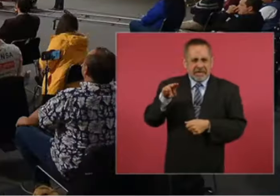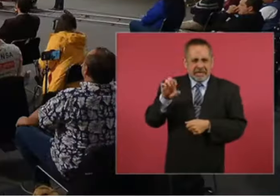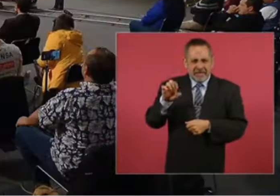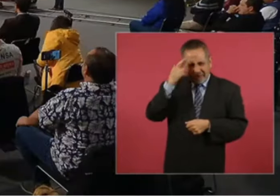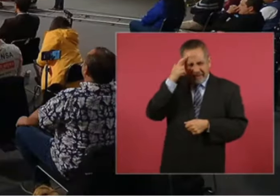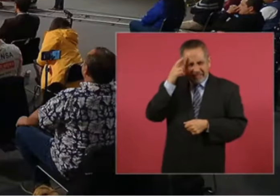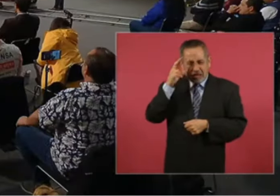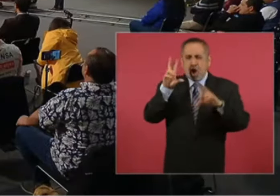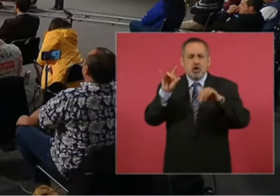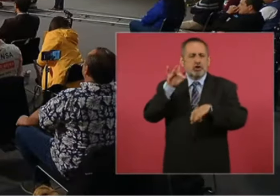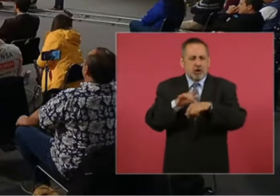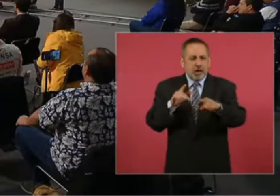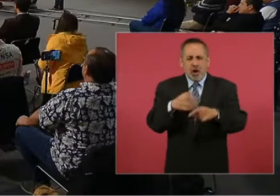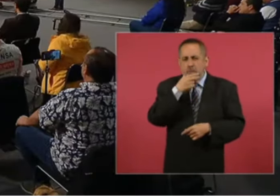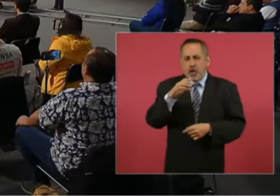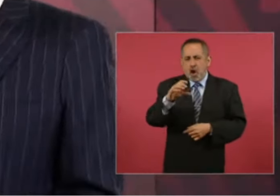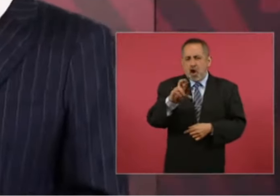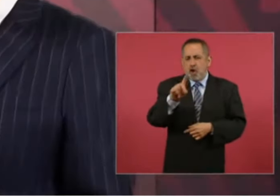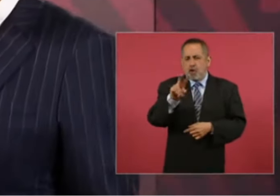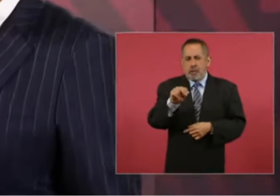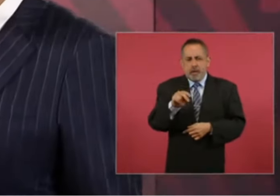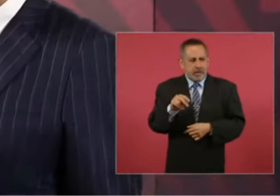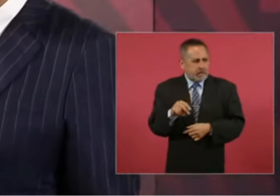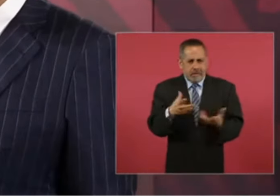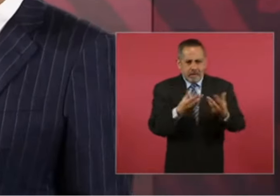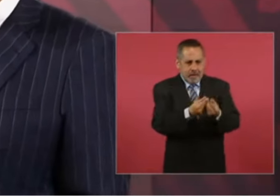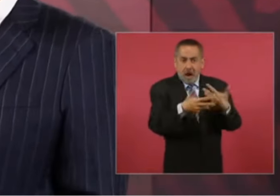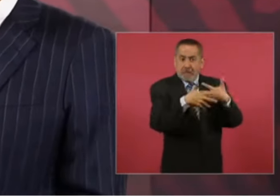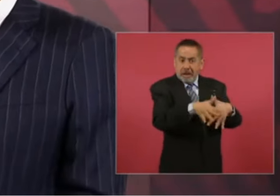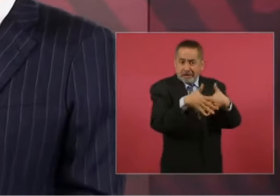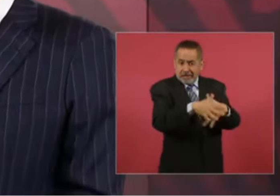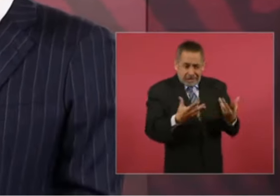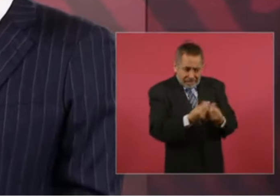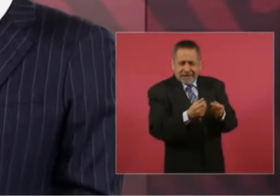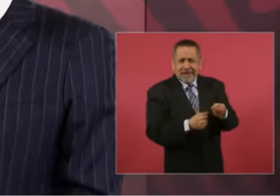toca, Córdoba, y ahora va a encabezar una marcha.